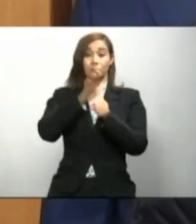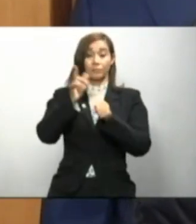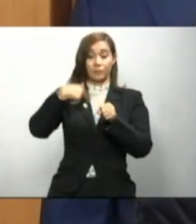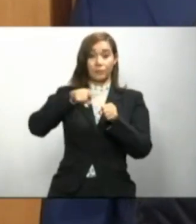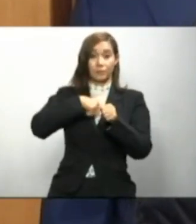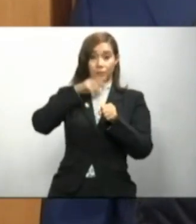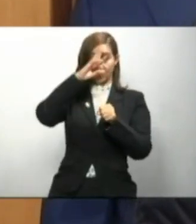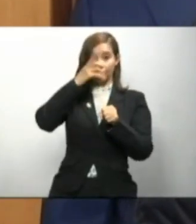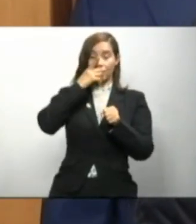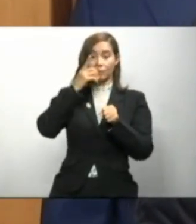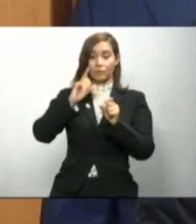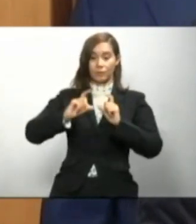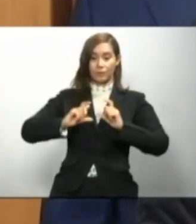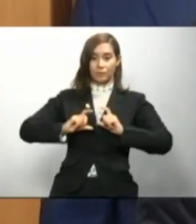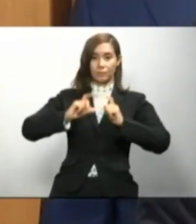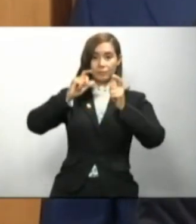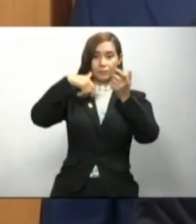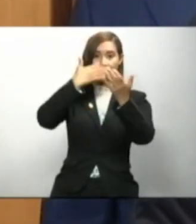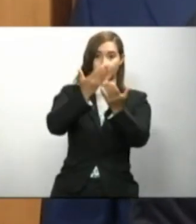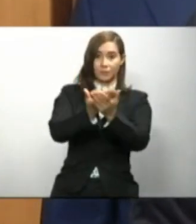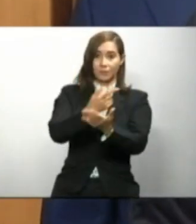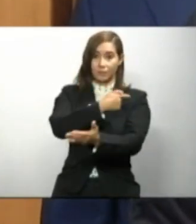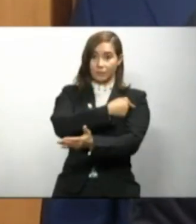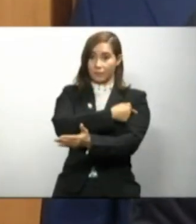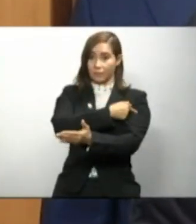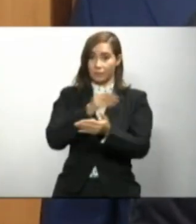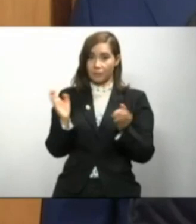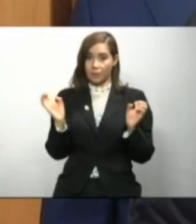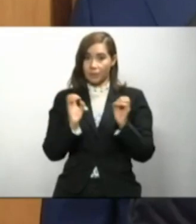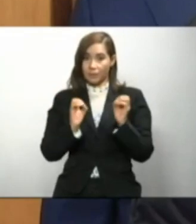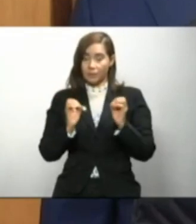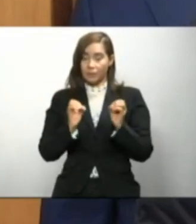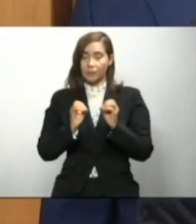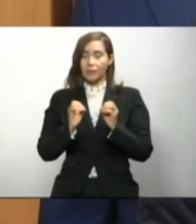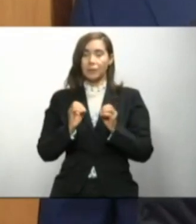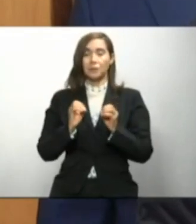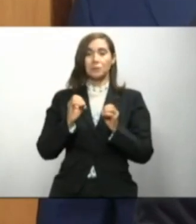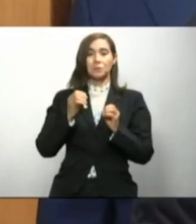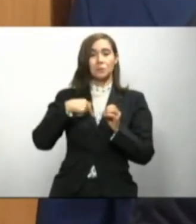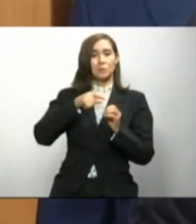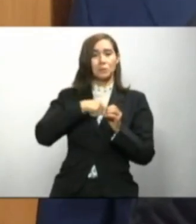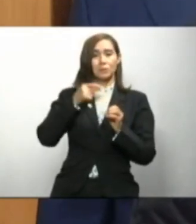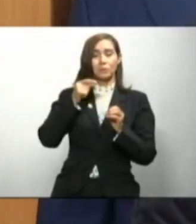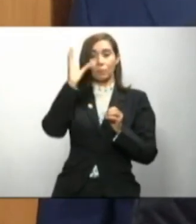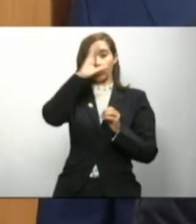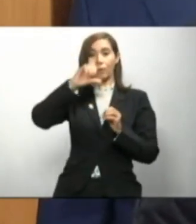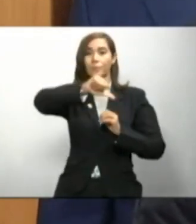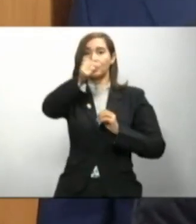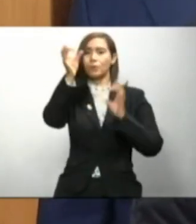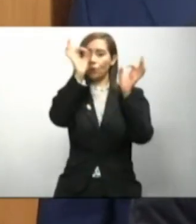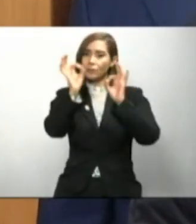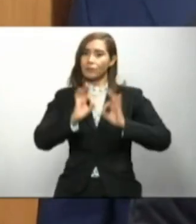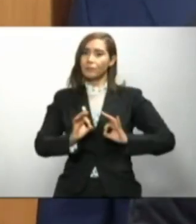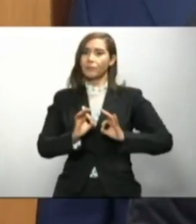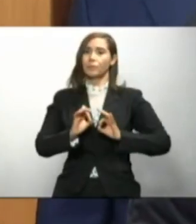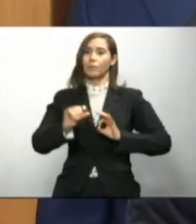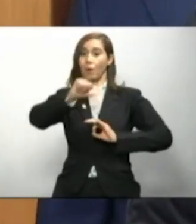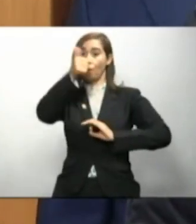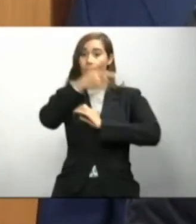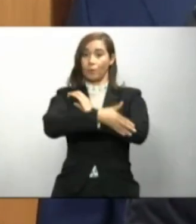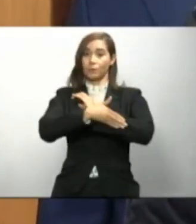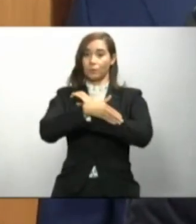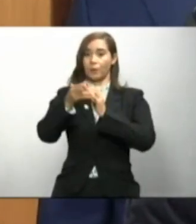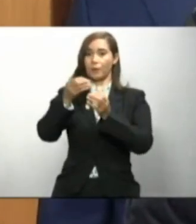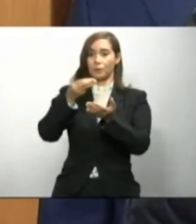dicho en varias ocasiones nuestra vicepresidenta lo que nosotros teníamos que hacer lo que hicimos buscar la vacuna donde estuviesen y entonces